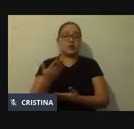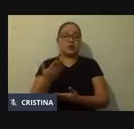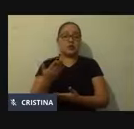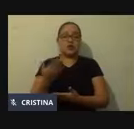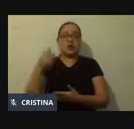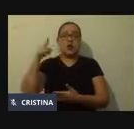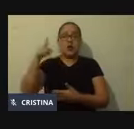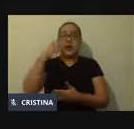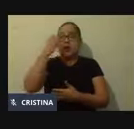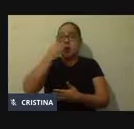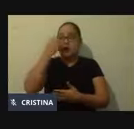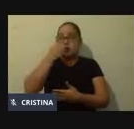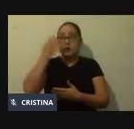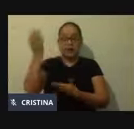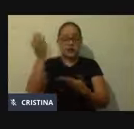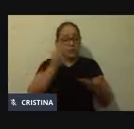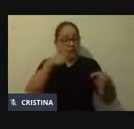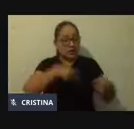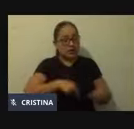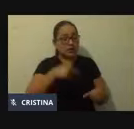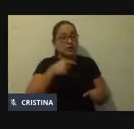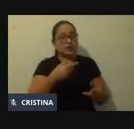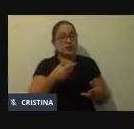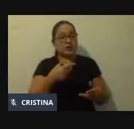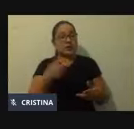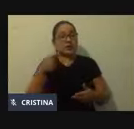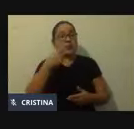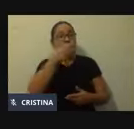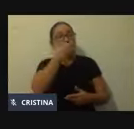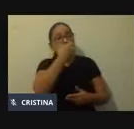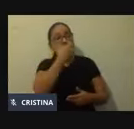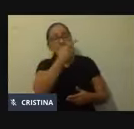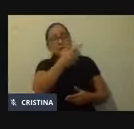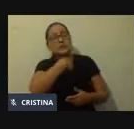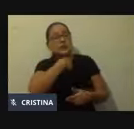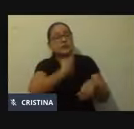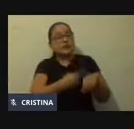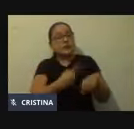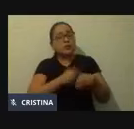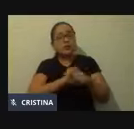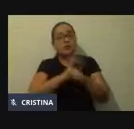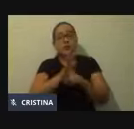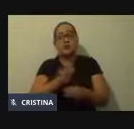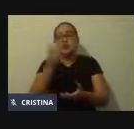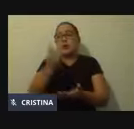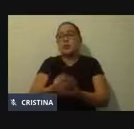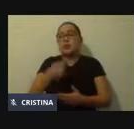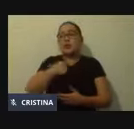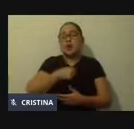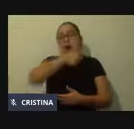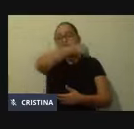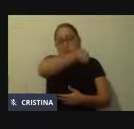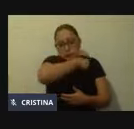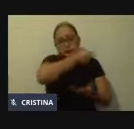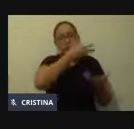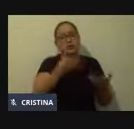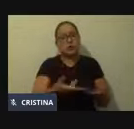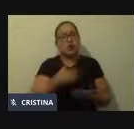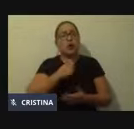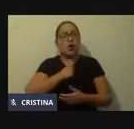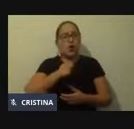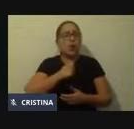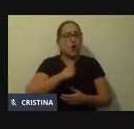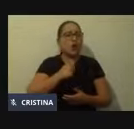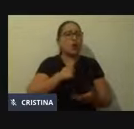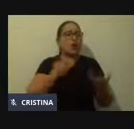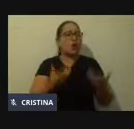llorando, es que me dijeron que yo tengo COVID y no es así, y es que solo fue porque estornudé, o tosí porque se me fue